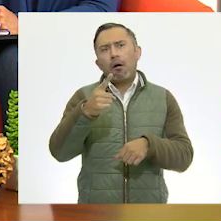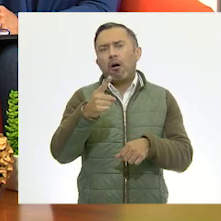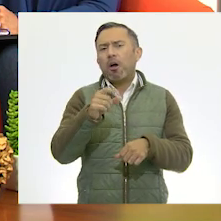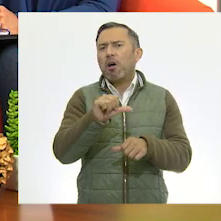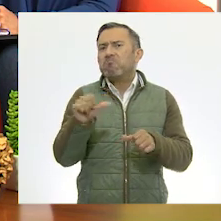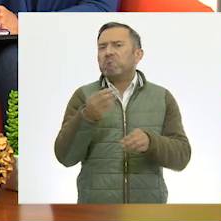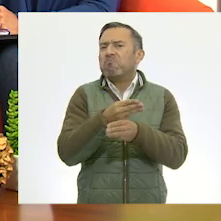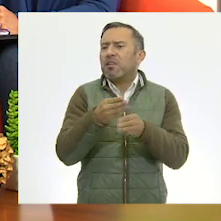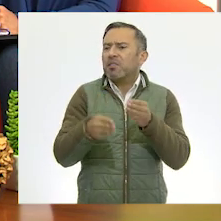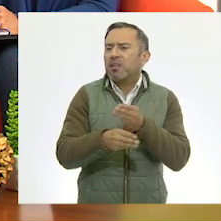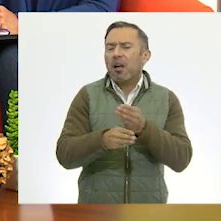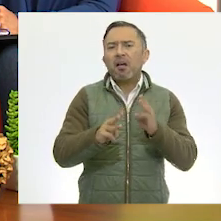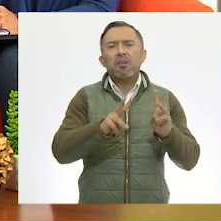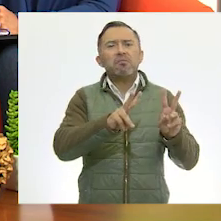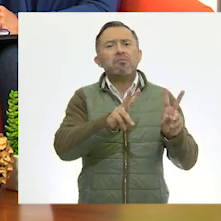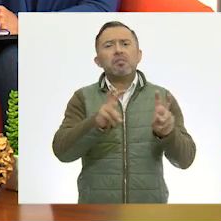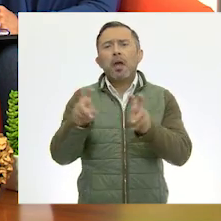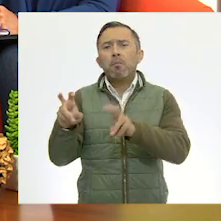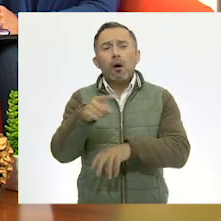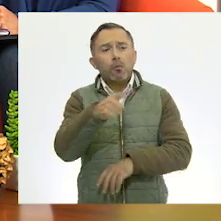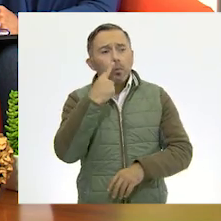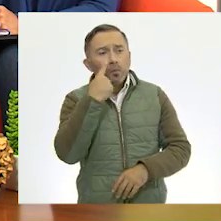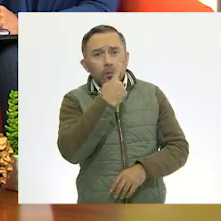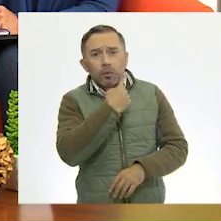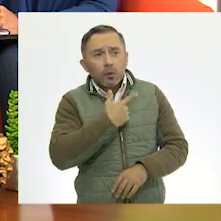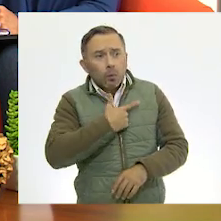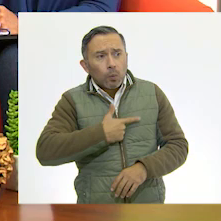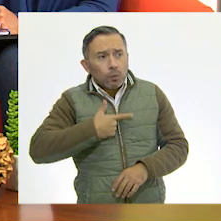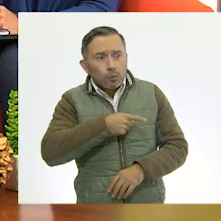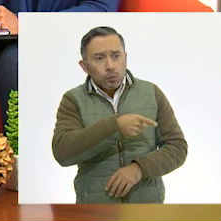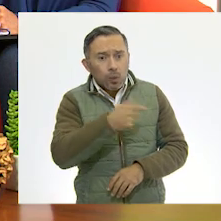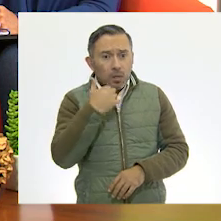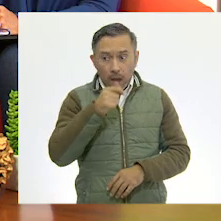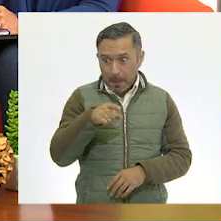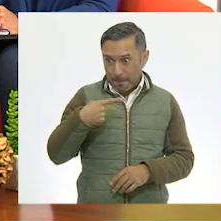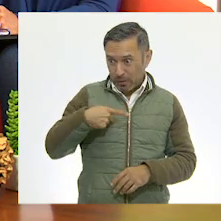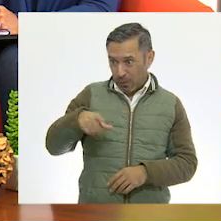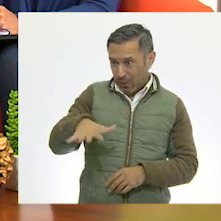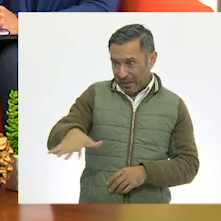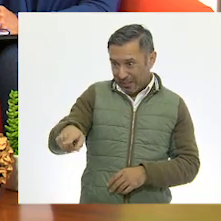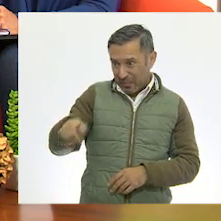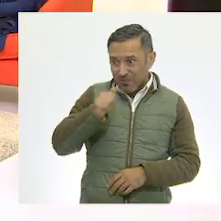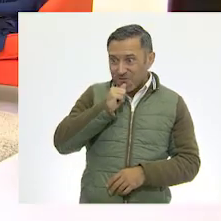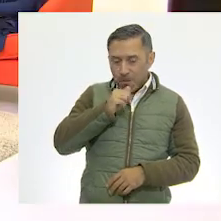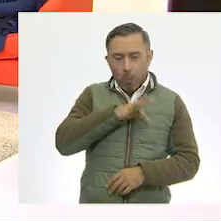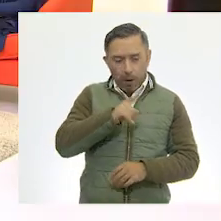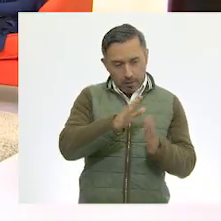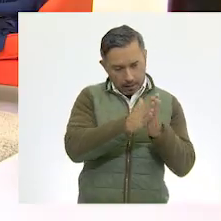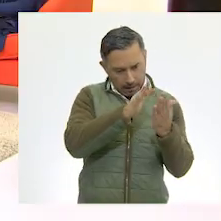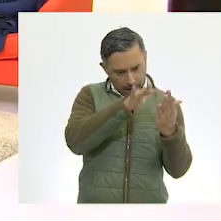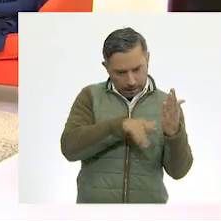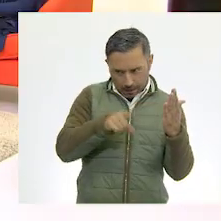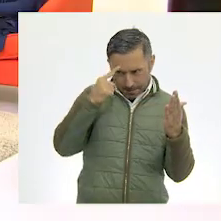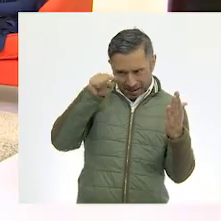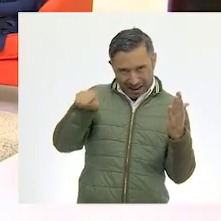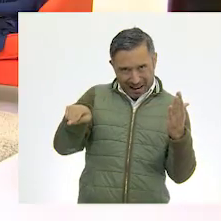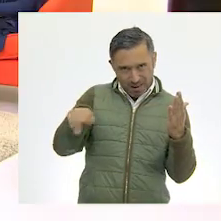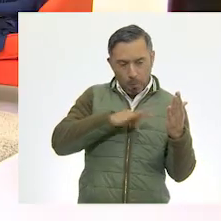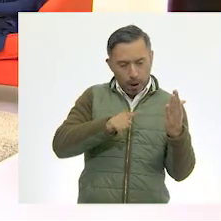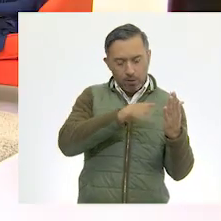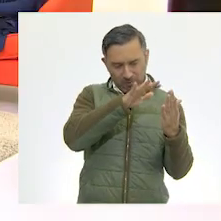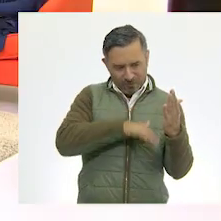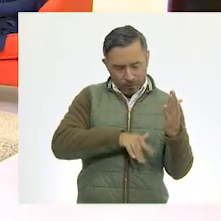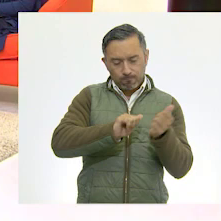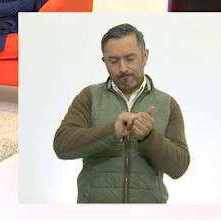que tú quieras de alguna otra forma llevar a una población en específico y sobre todo porque todos tienen como esta lógica